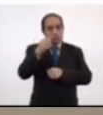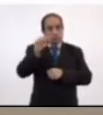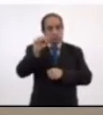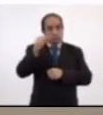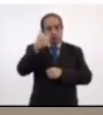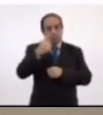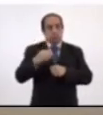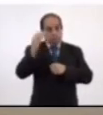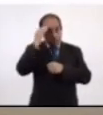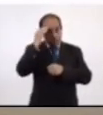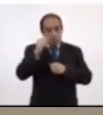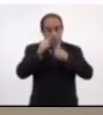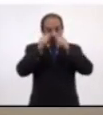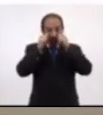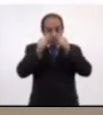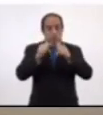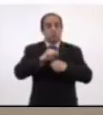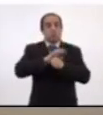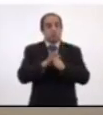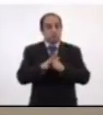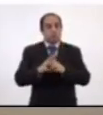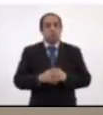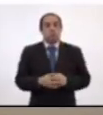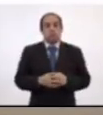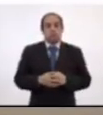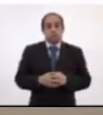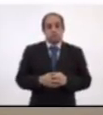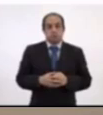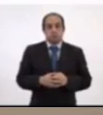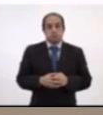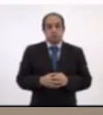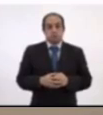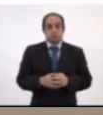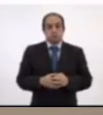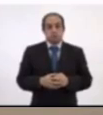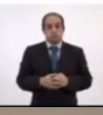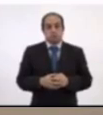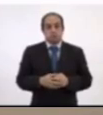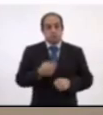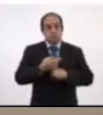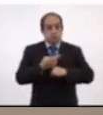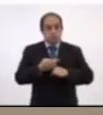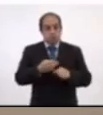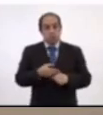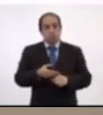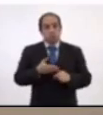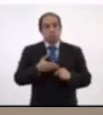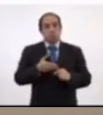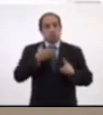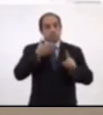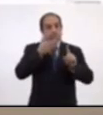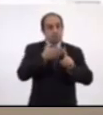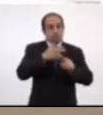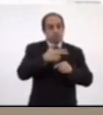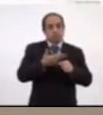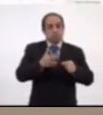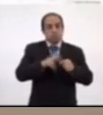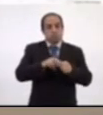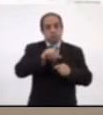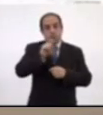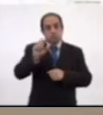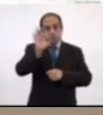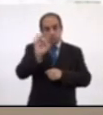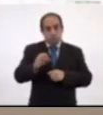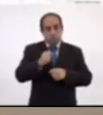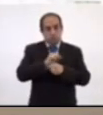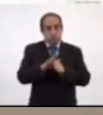camas de atención COVID, en la mayoría concentradas en los hospitales 100% COVID y las